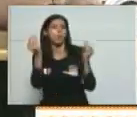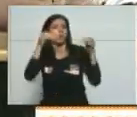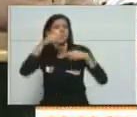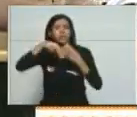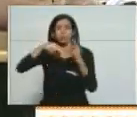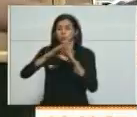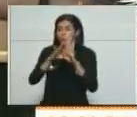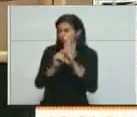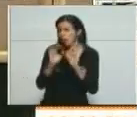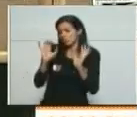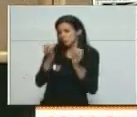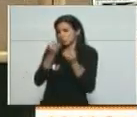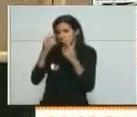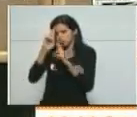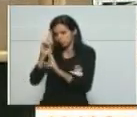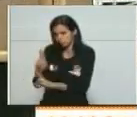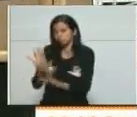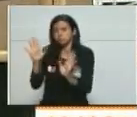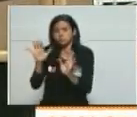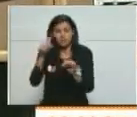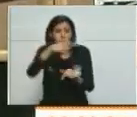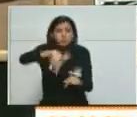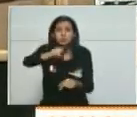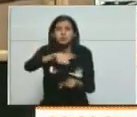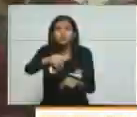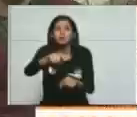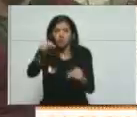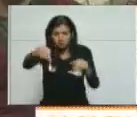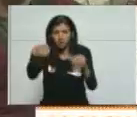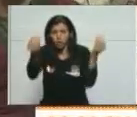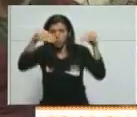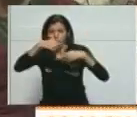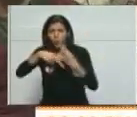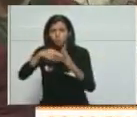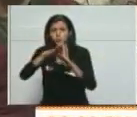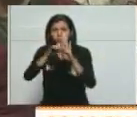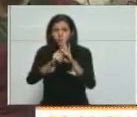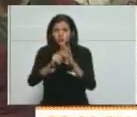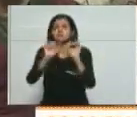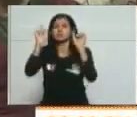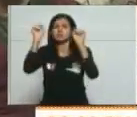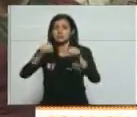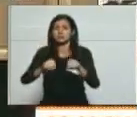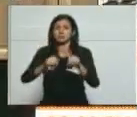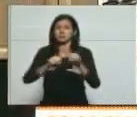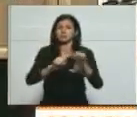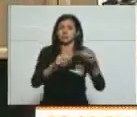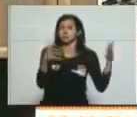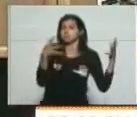válido, ¿verdad? ¿Aquí estamos de acuerdo con la constituyente? Sí. 1500 a 1, pues.